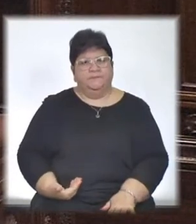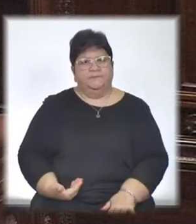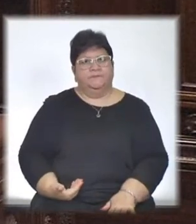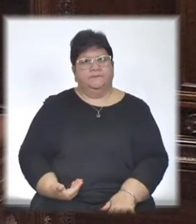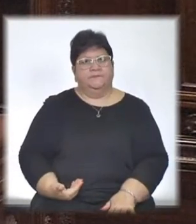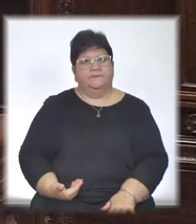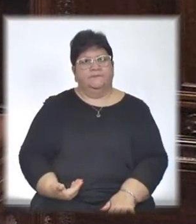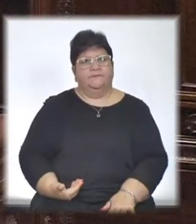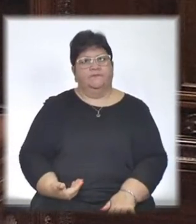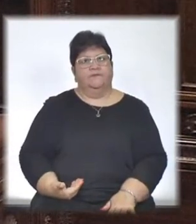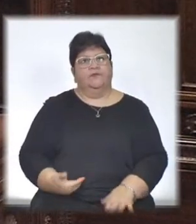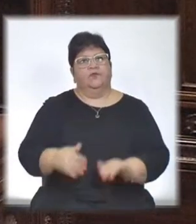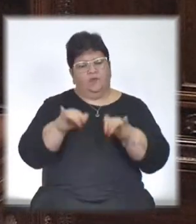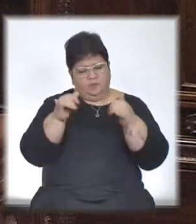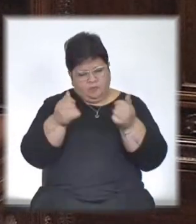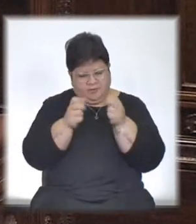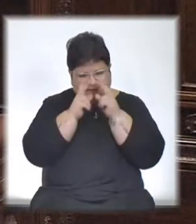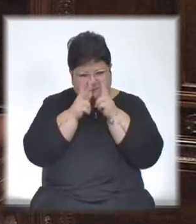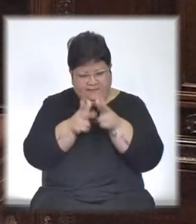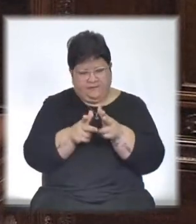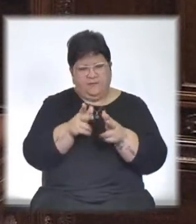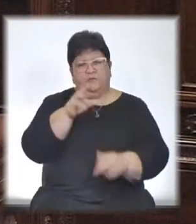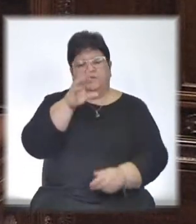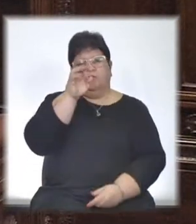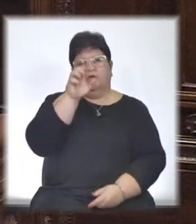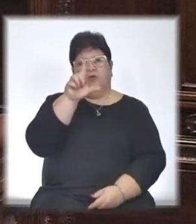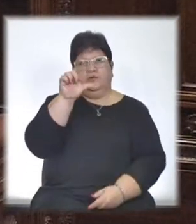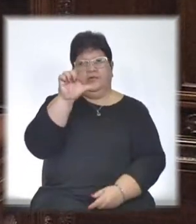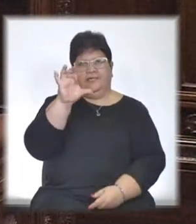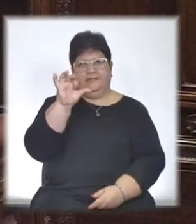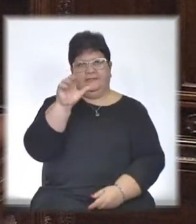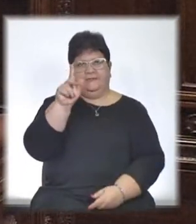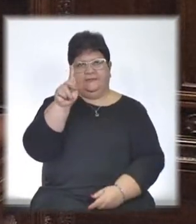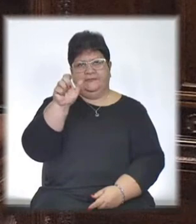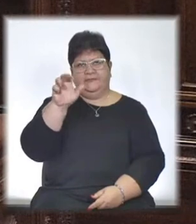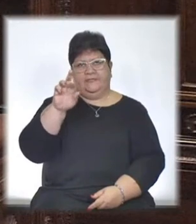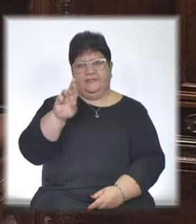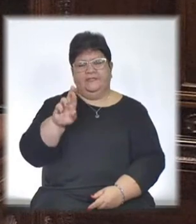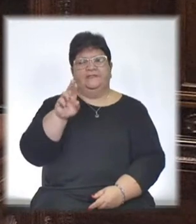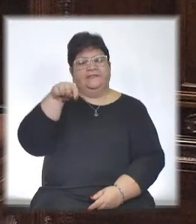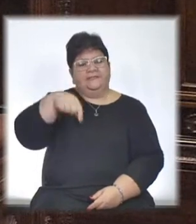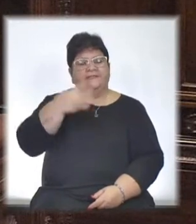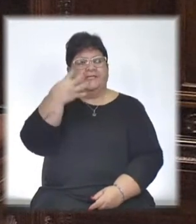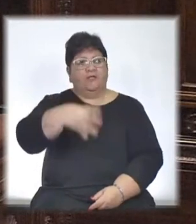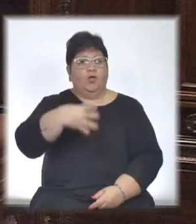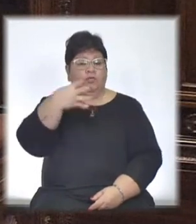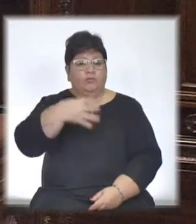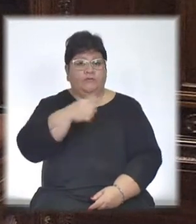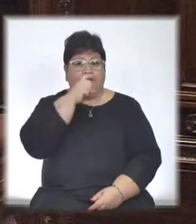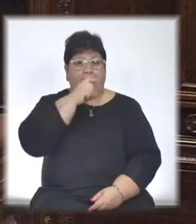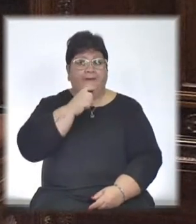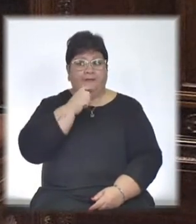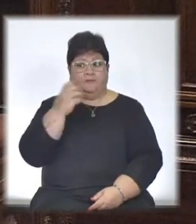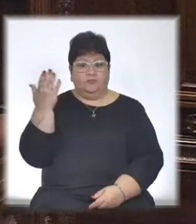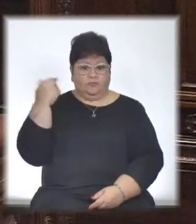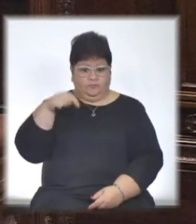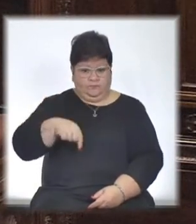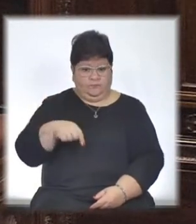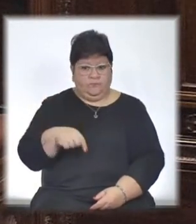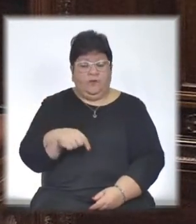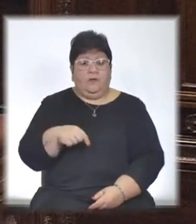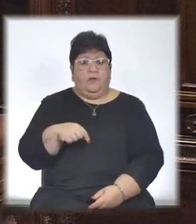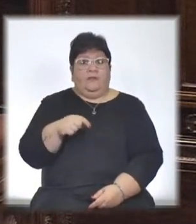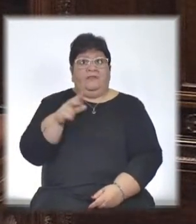Como bien lo señalaba el senador Olesker, este 14 de marzo pasado se cumplieron 36 años de